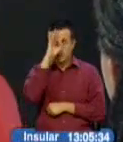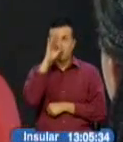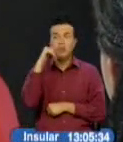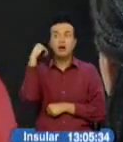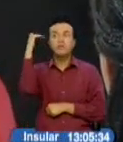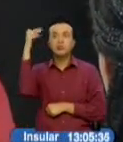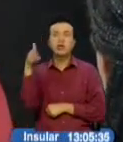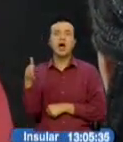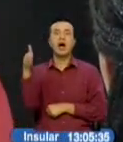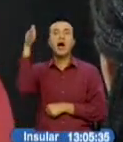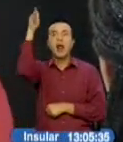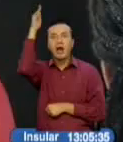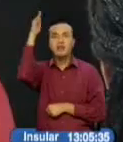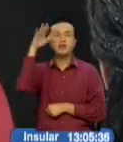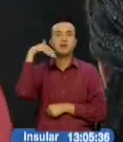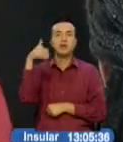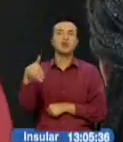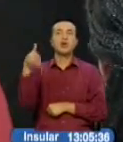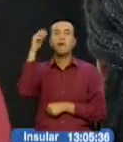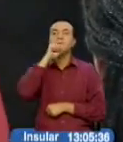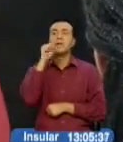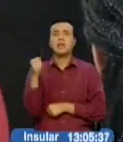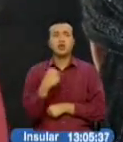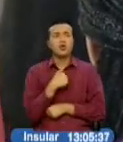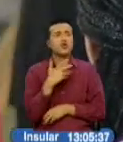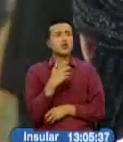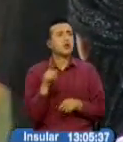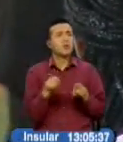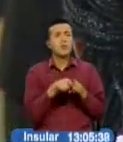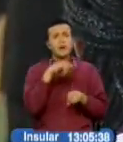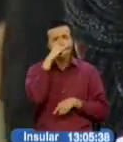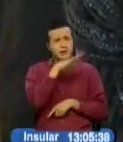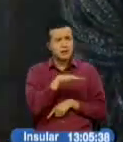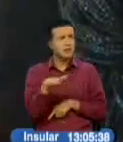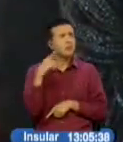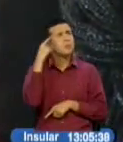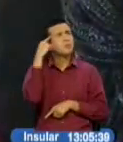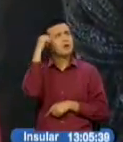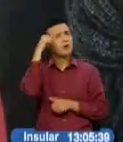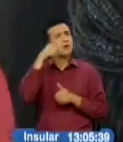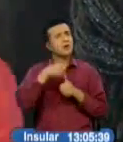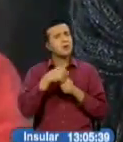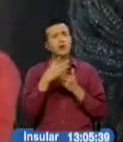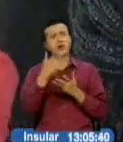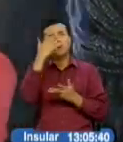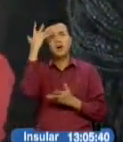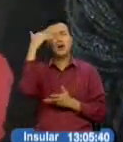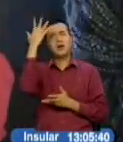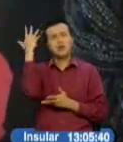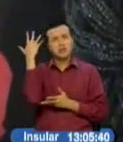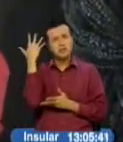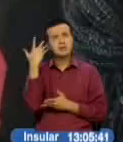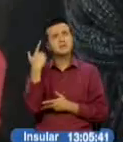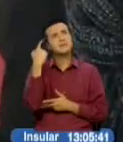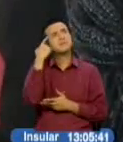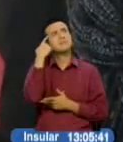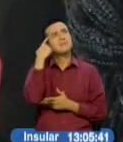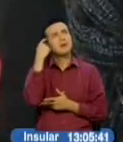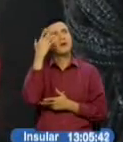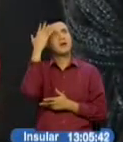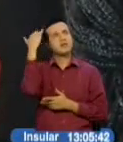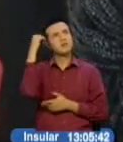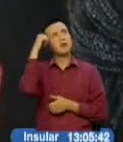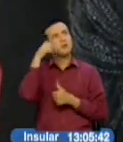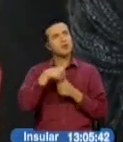extraña cuando se es viejito como yo, cómo se extraña esos momentos en que éramos niños.